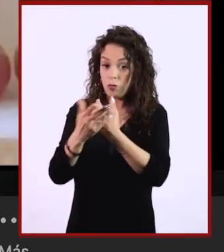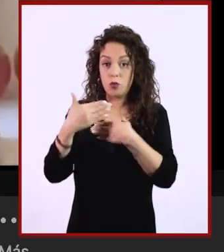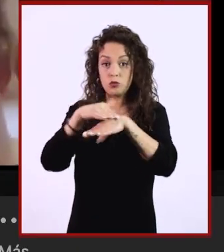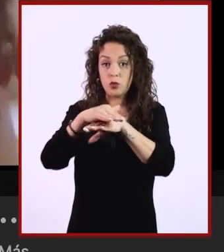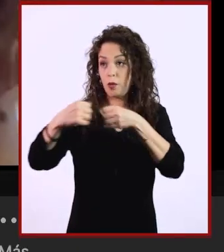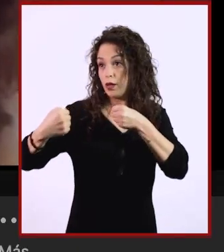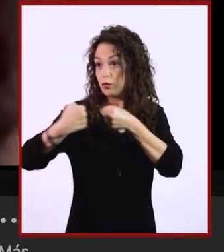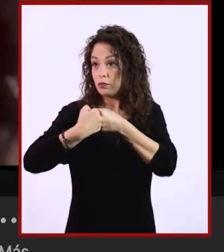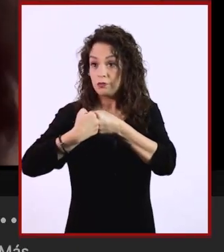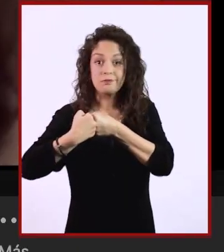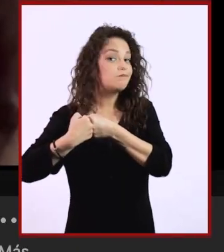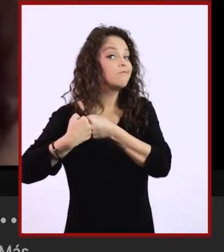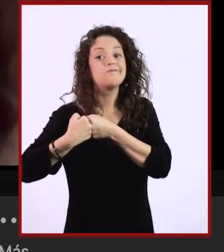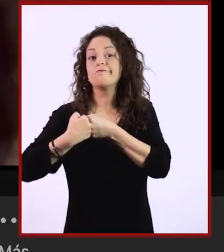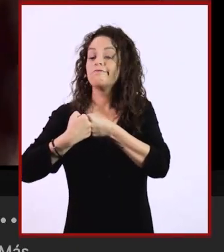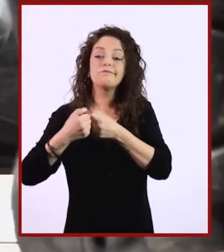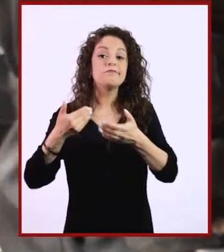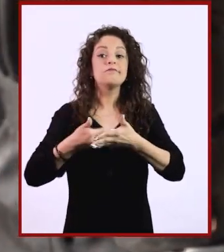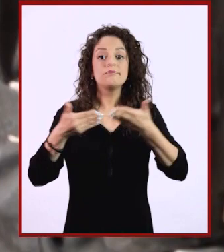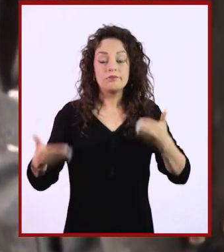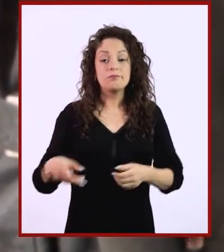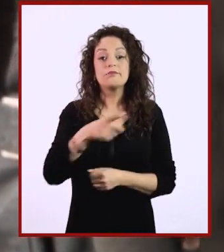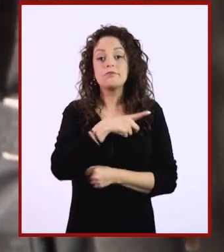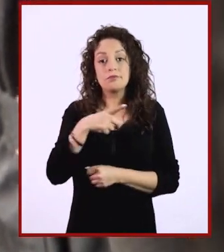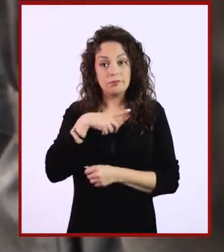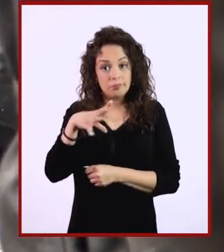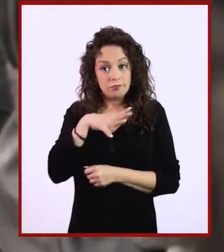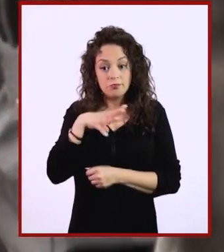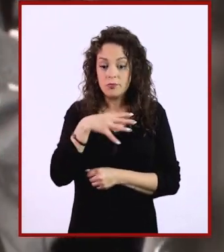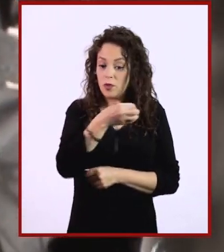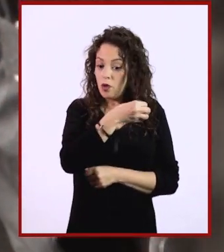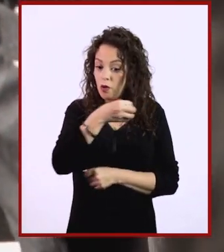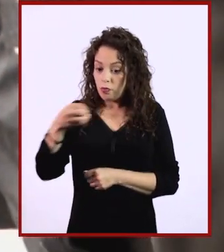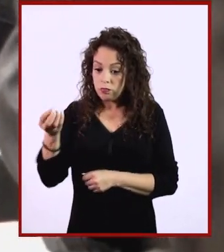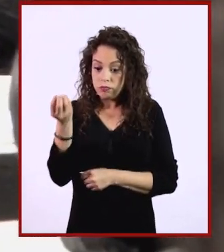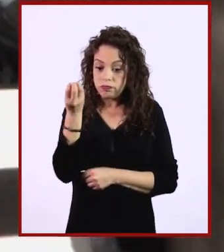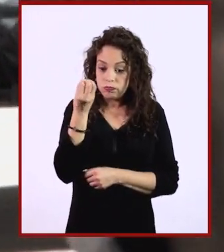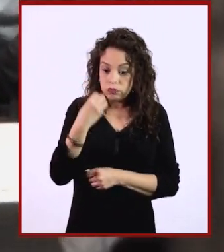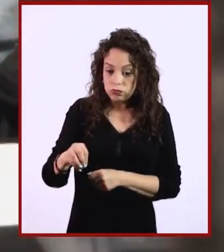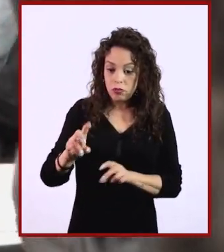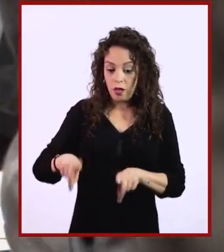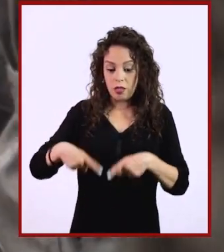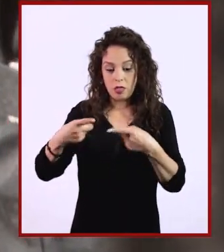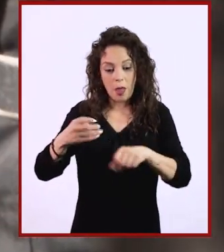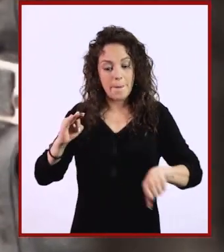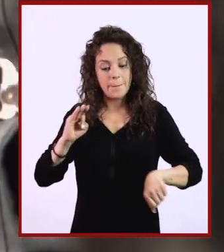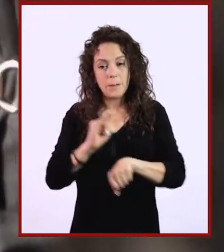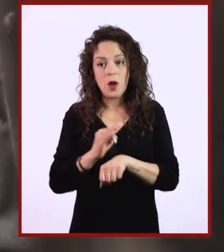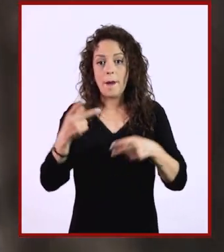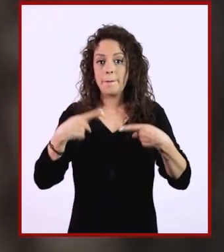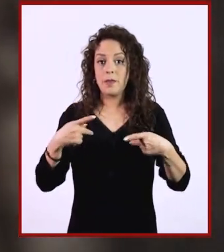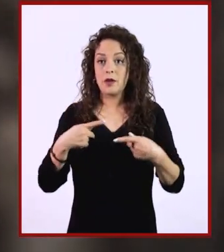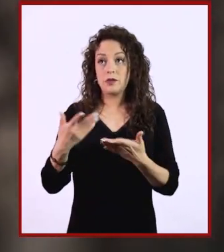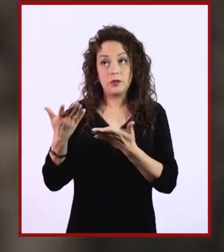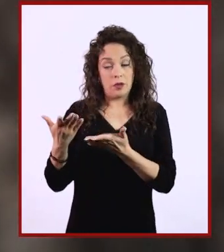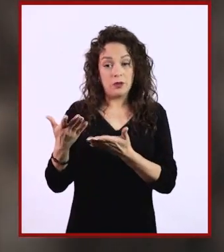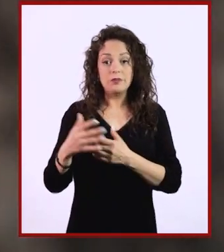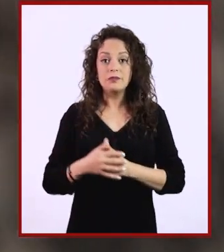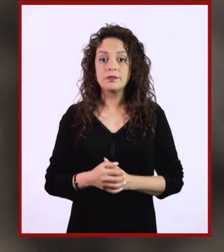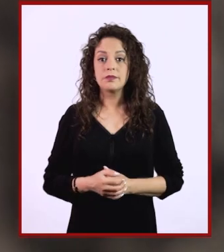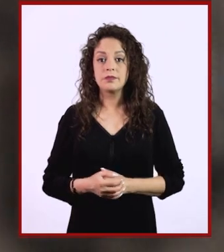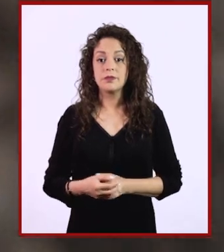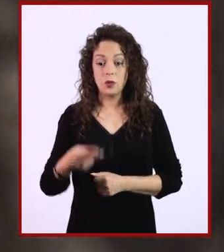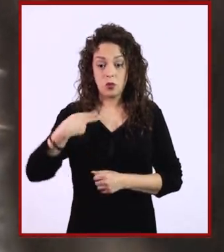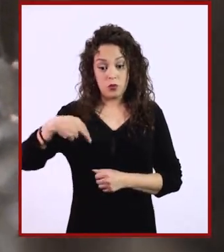fronteras nacionales, sino también es esta obligación de promover y de garantizar la protección de sus ciudadanos. Y nosotros como parte de